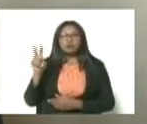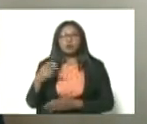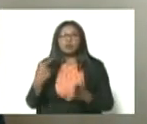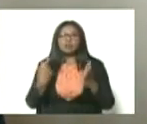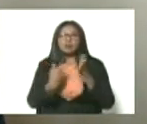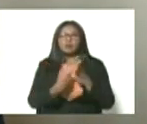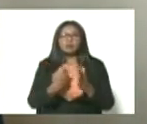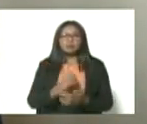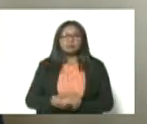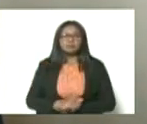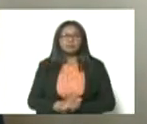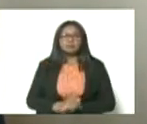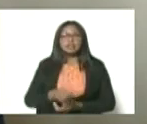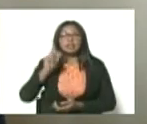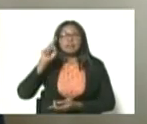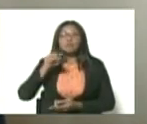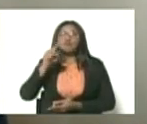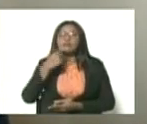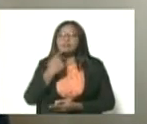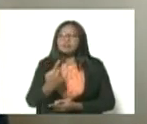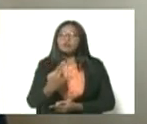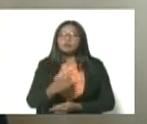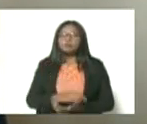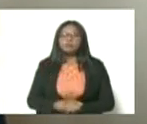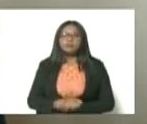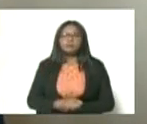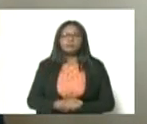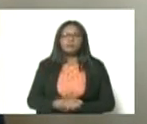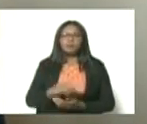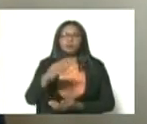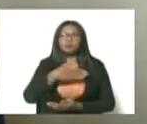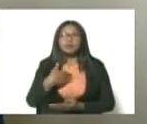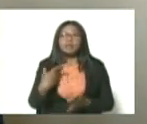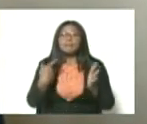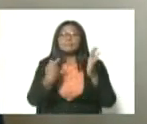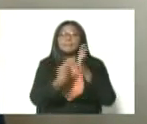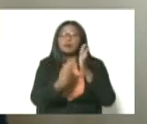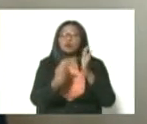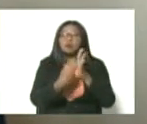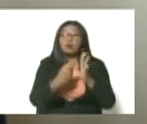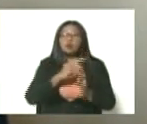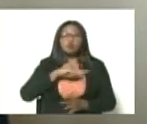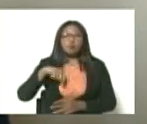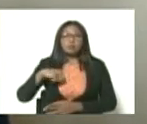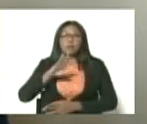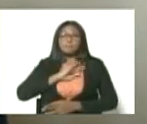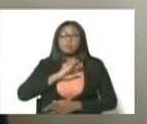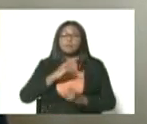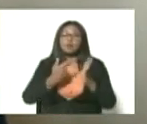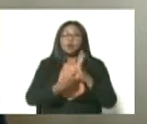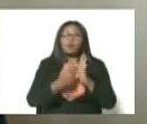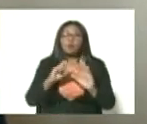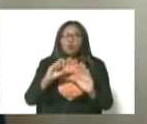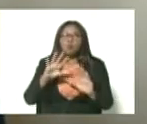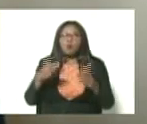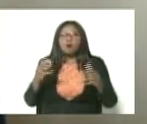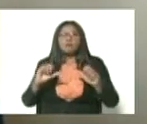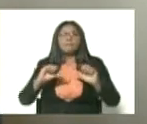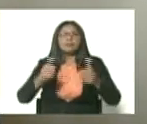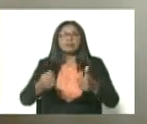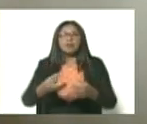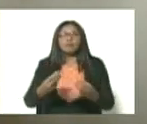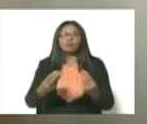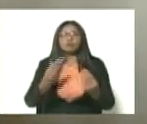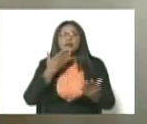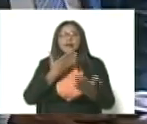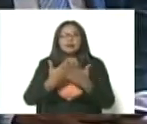vacuna. Y además, usted dijo que quería también vacunarse con nuestra vacuna. ¿Cuándo tiene pensado hacerlo? Muchas